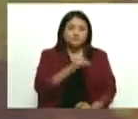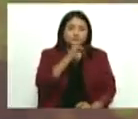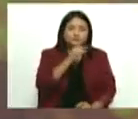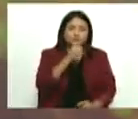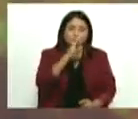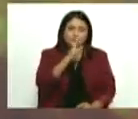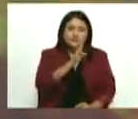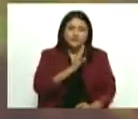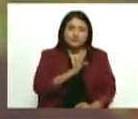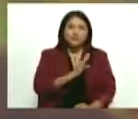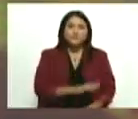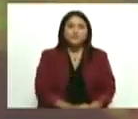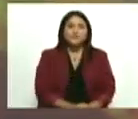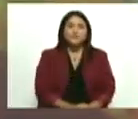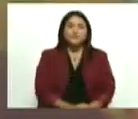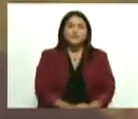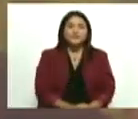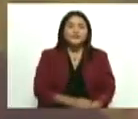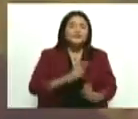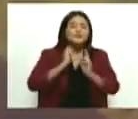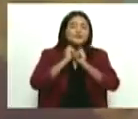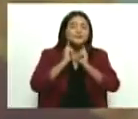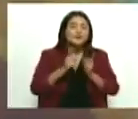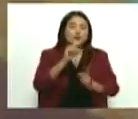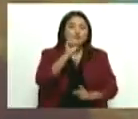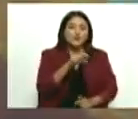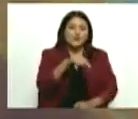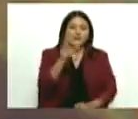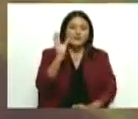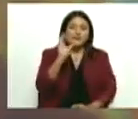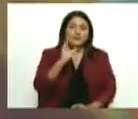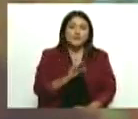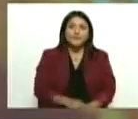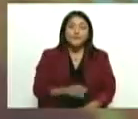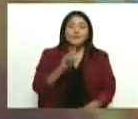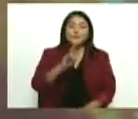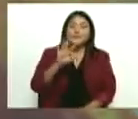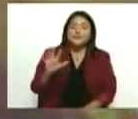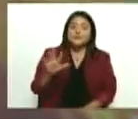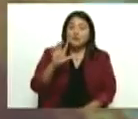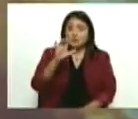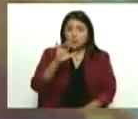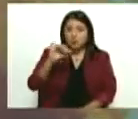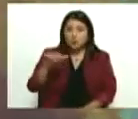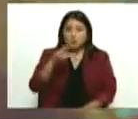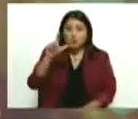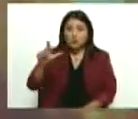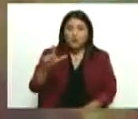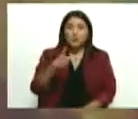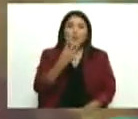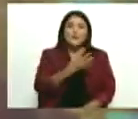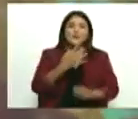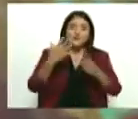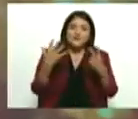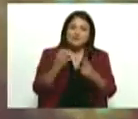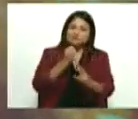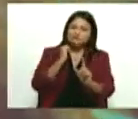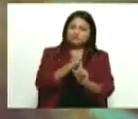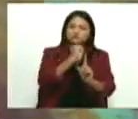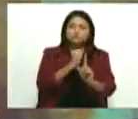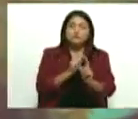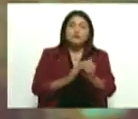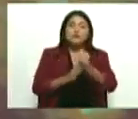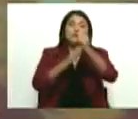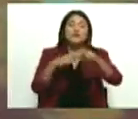en vivo y directo en el Cementerio General del Sur en Caracas. Precisamente este 25 de julio se cumplen 47 años del vil asesinato del